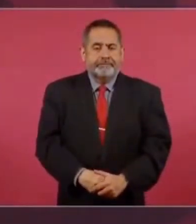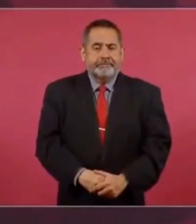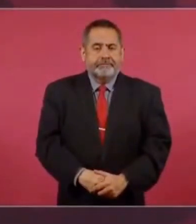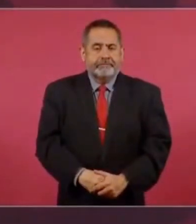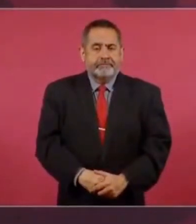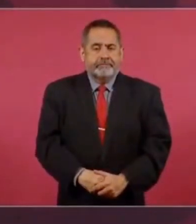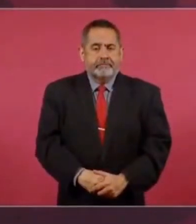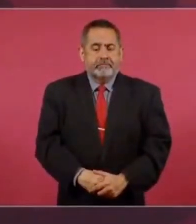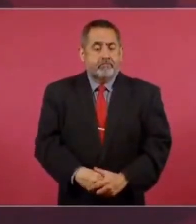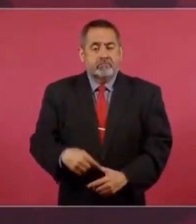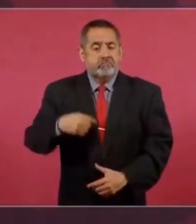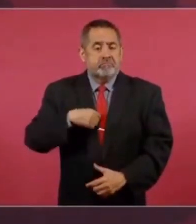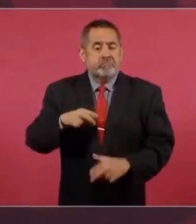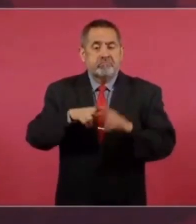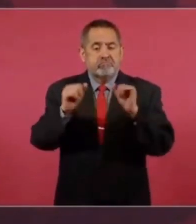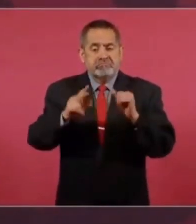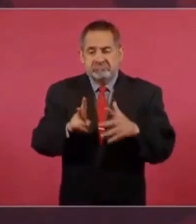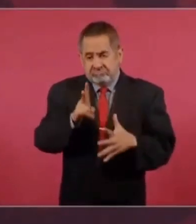apostar a la violencia,